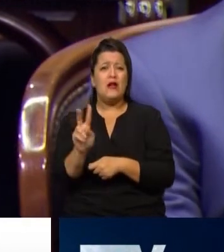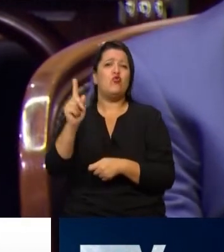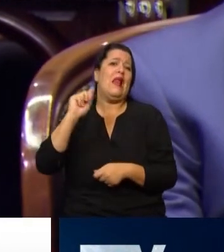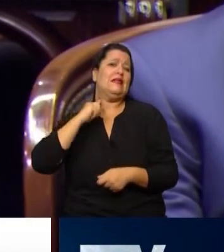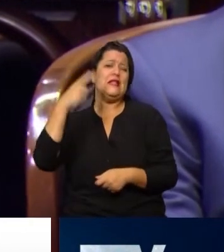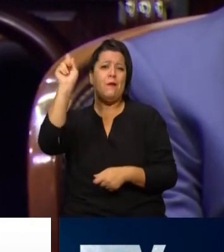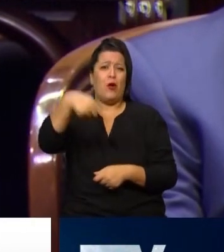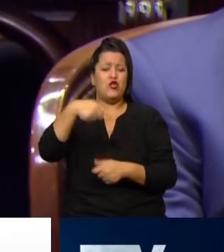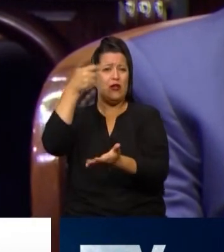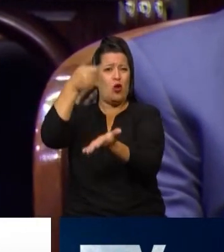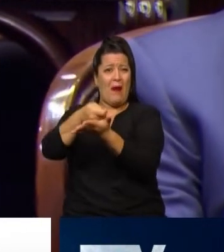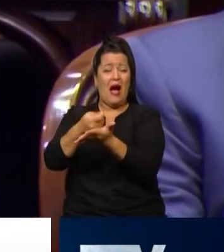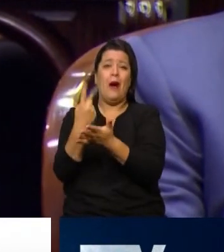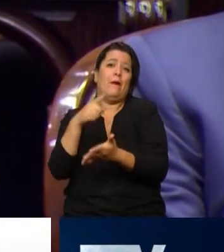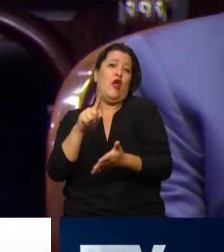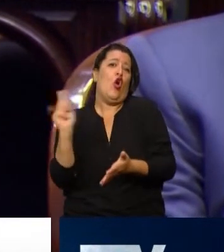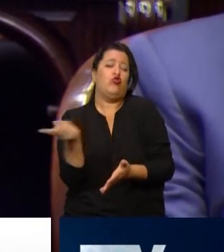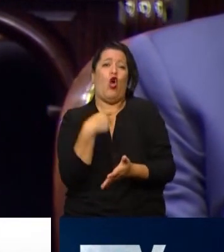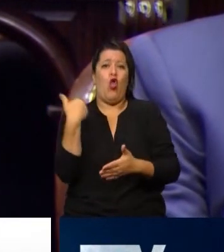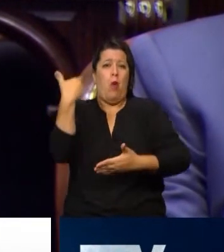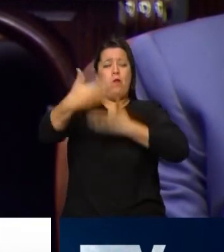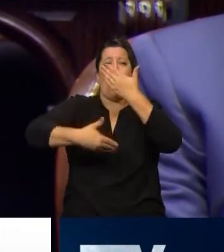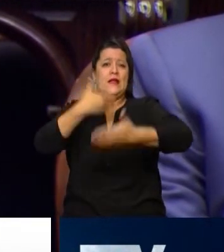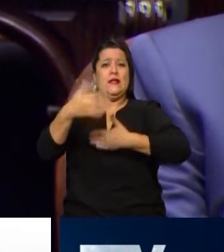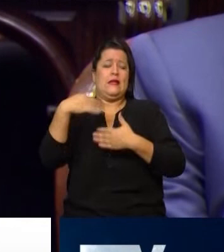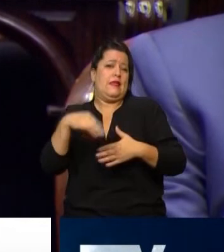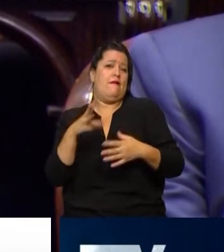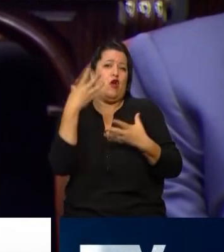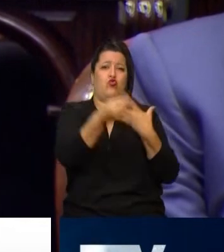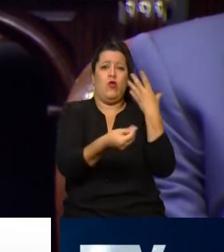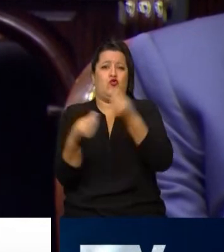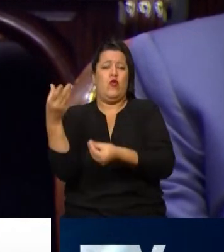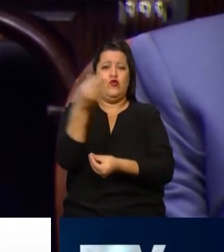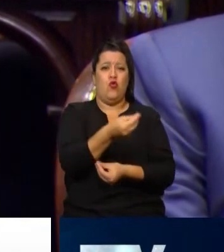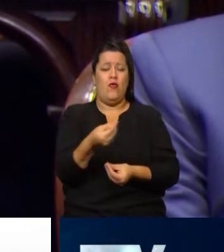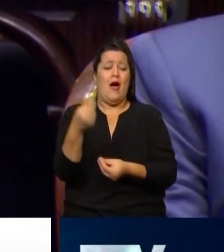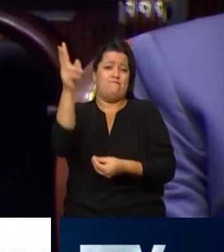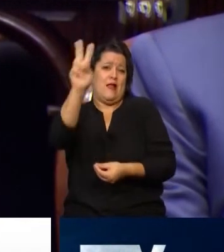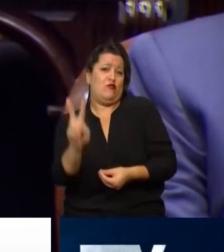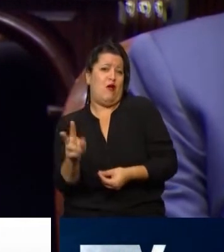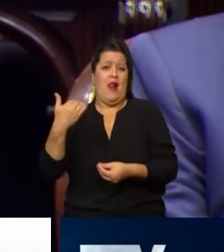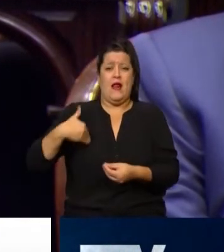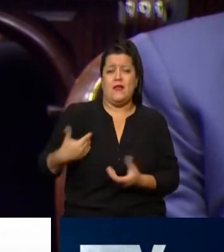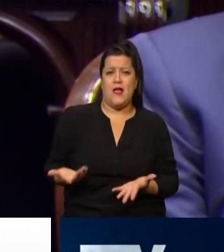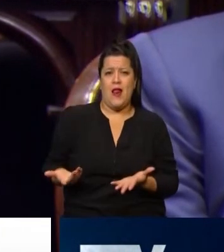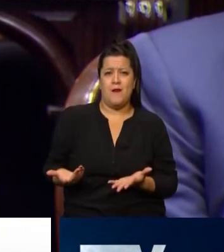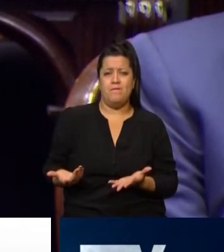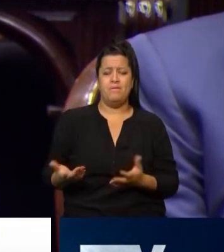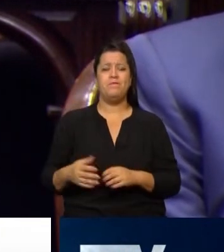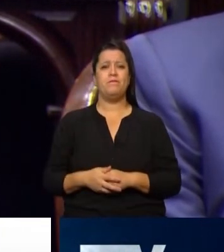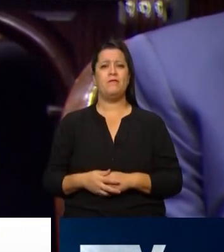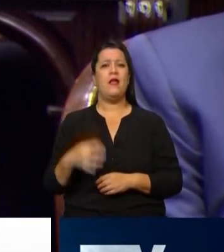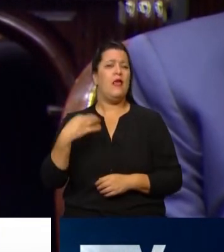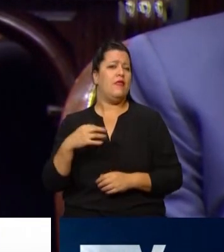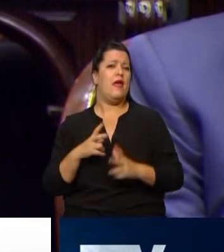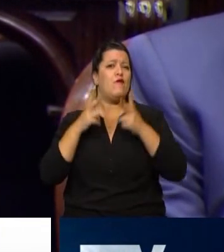bueno, eran todos progresistas y había que ayudarse uno con otros. Lo que quiero decir